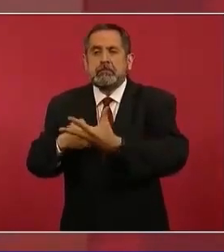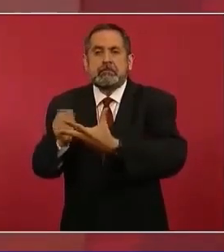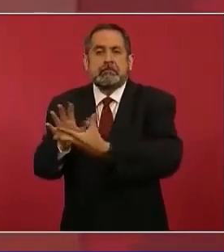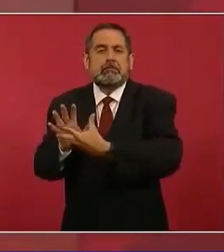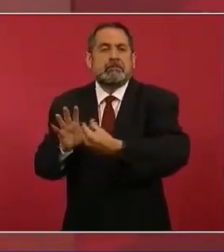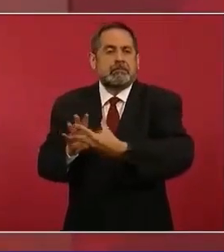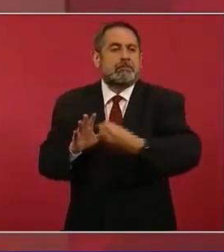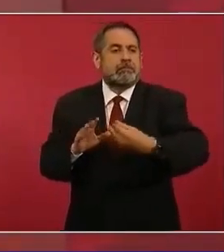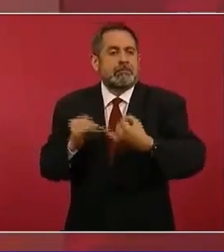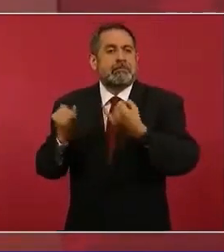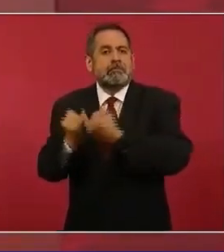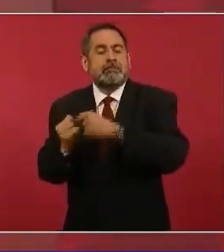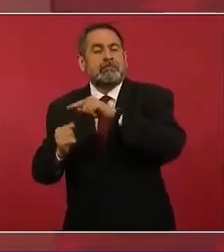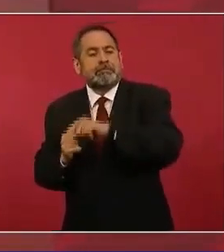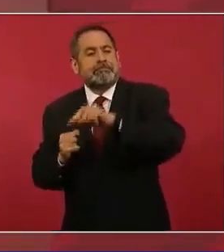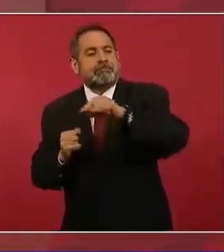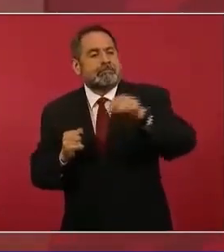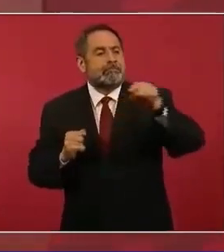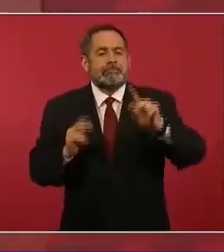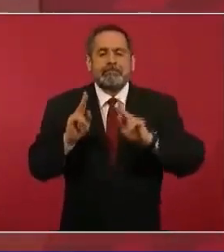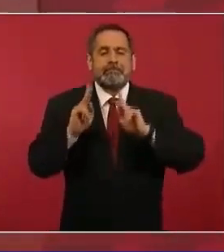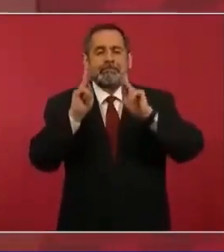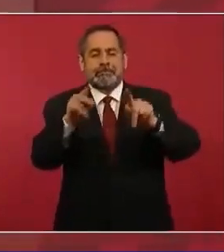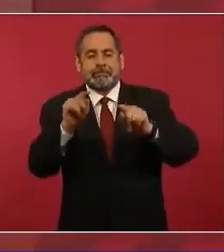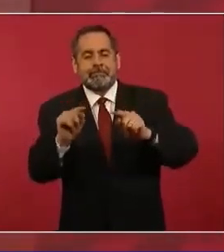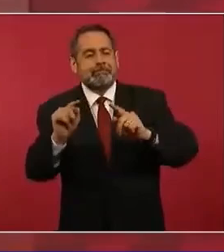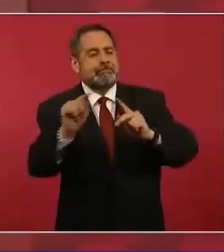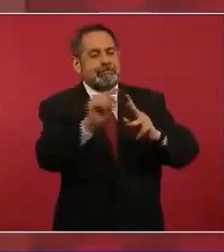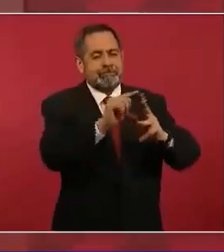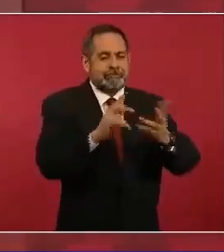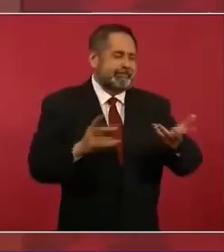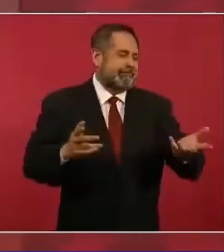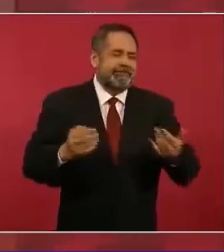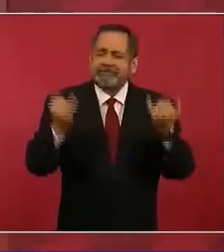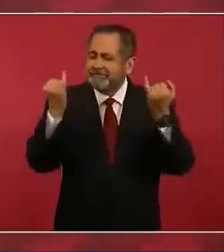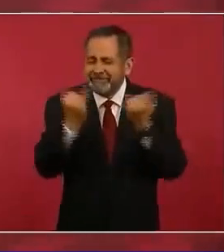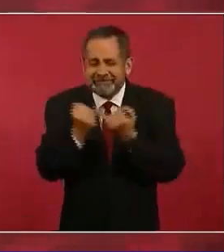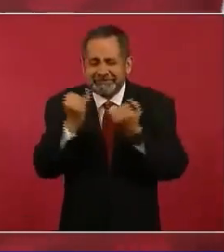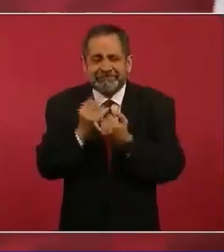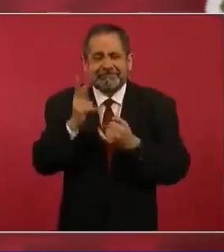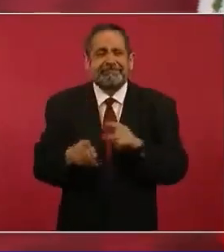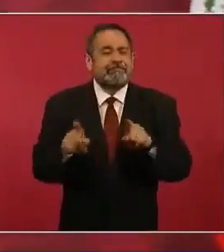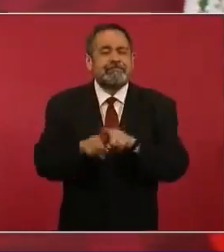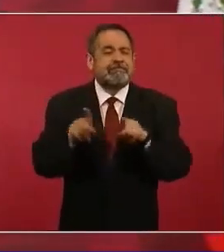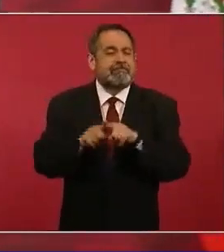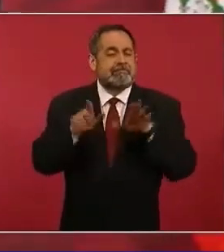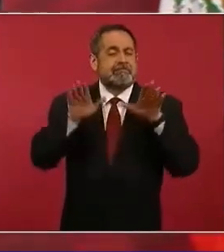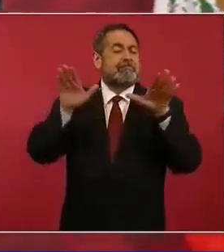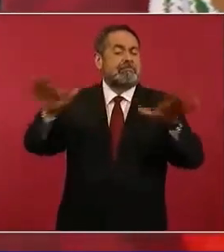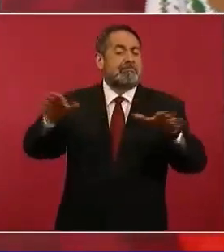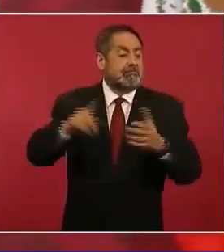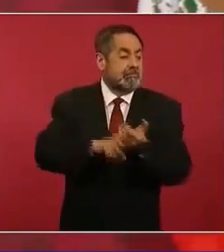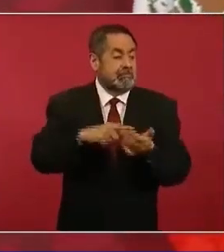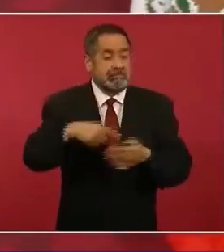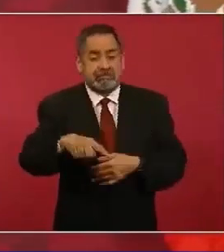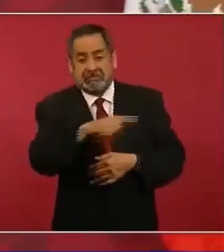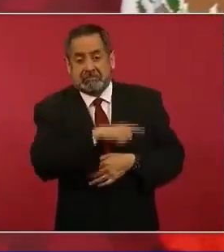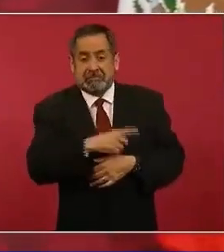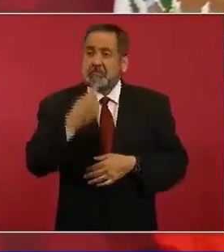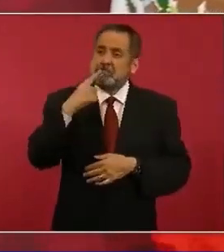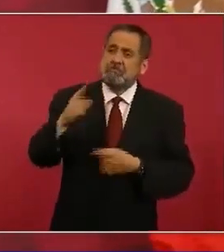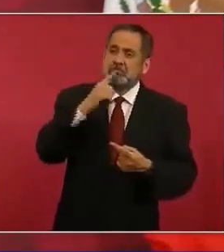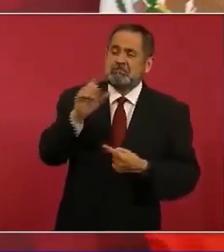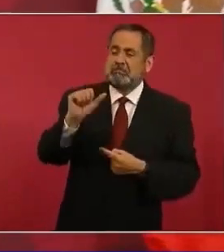pisos. Pues yo ya sé de esto, ¿no? Lo mismo en el aeropuerto, ¿no? Amparos.